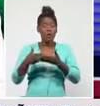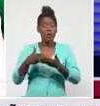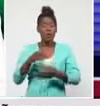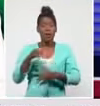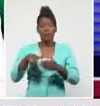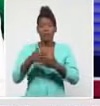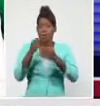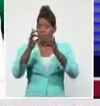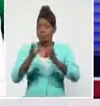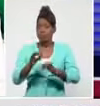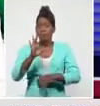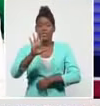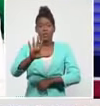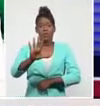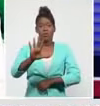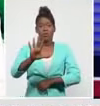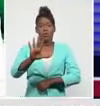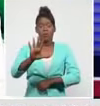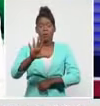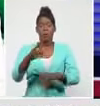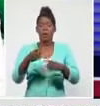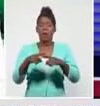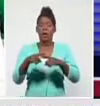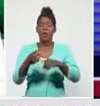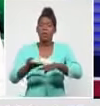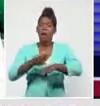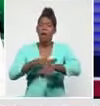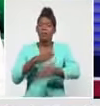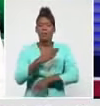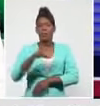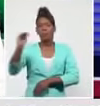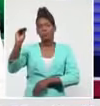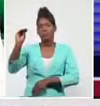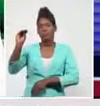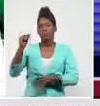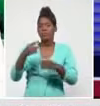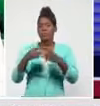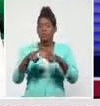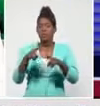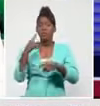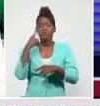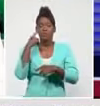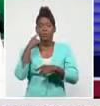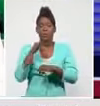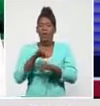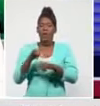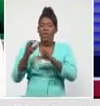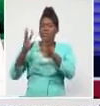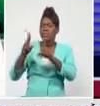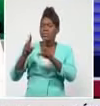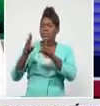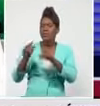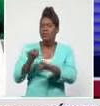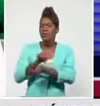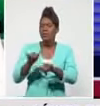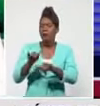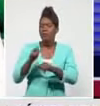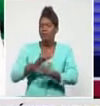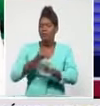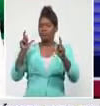cifra que no es desestimable. Estamos hablando hemos tenido